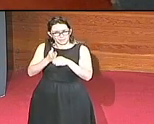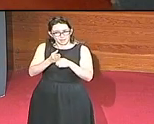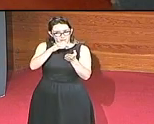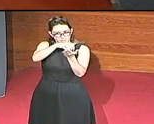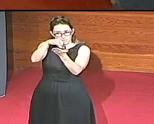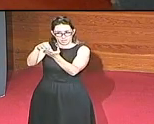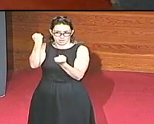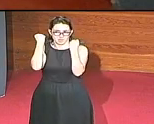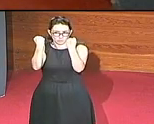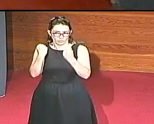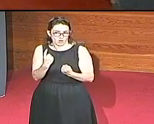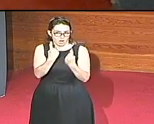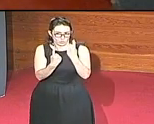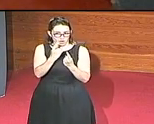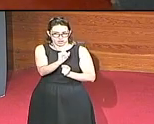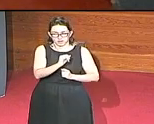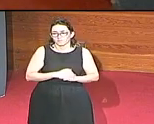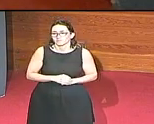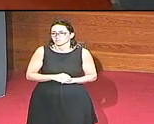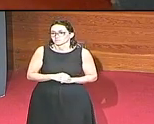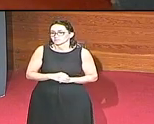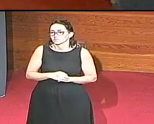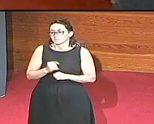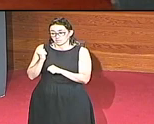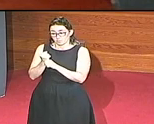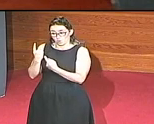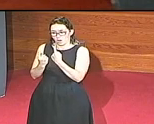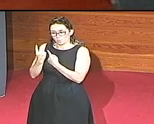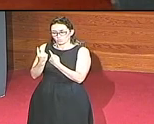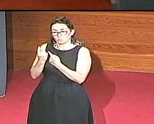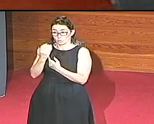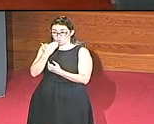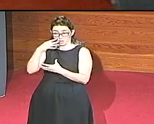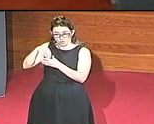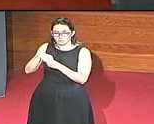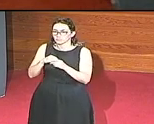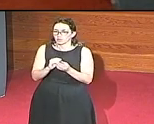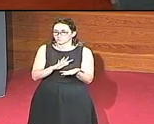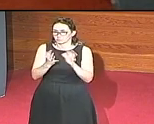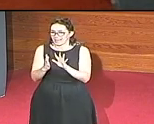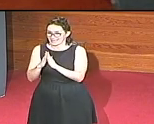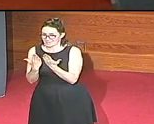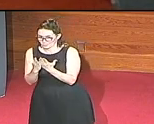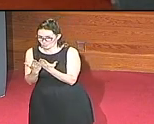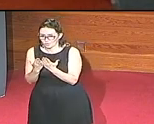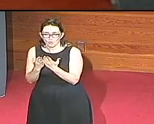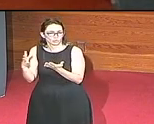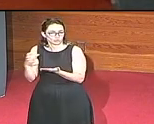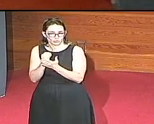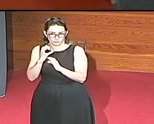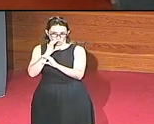instituciones varios de sus trabajos en el correo se han convertido en libros todos ellos con el cómic como lenguaje